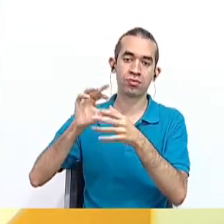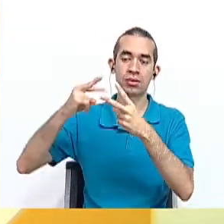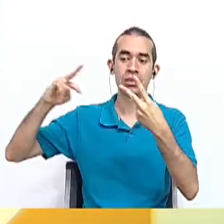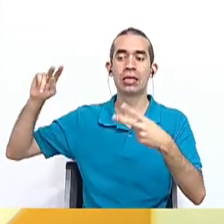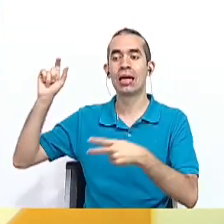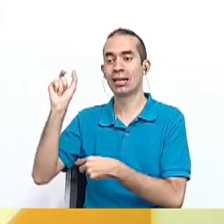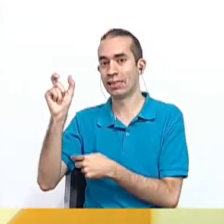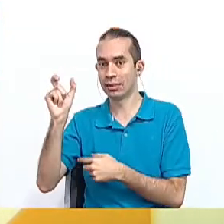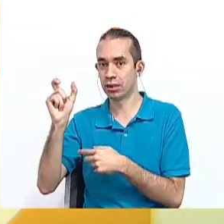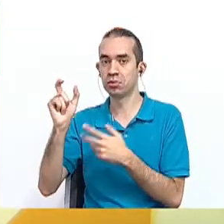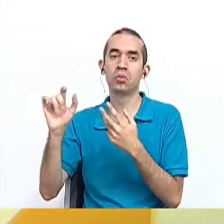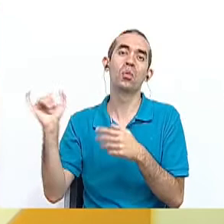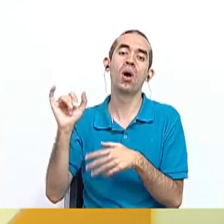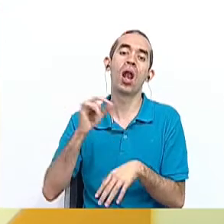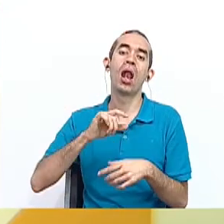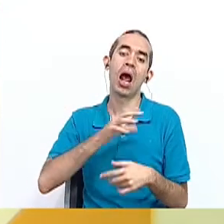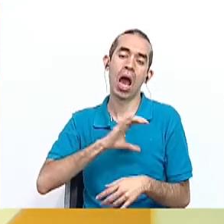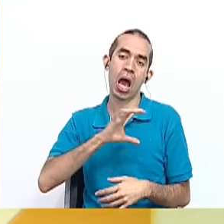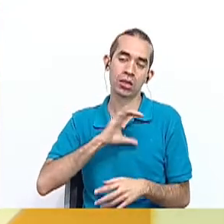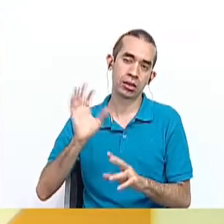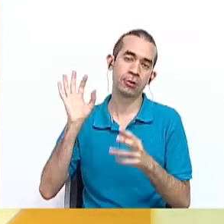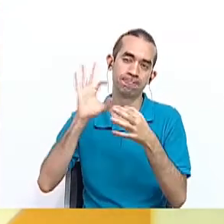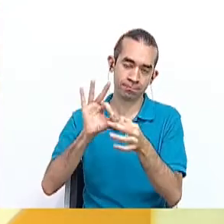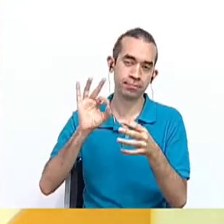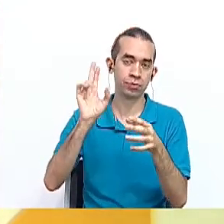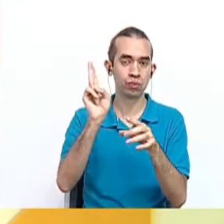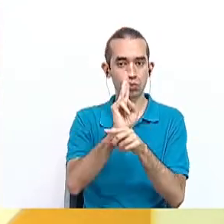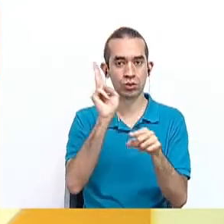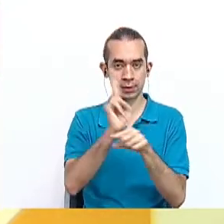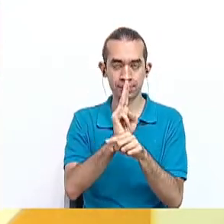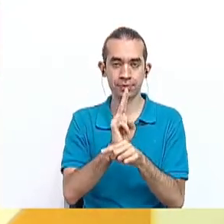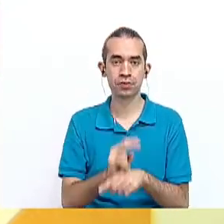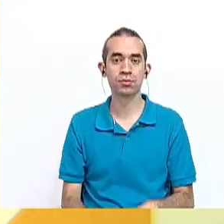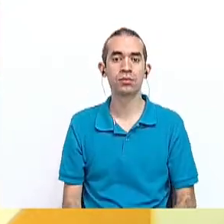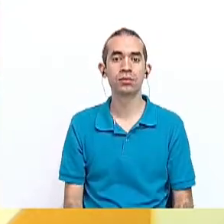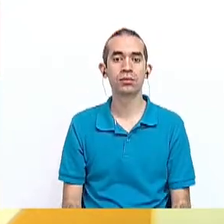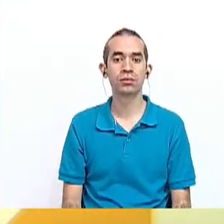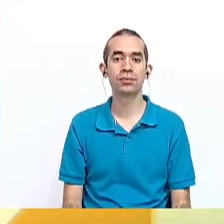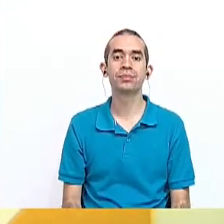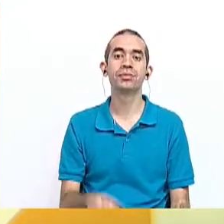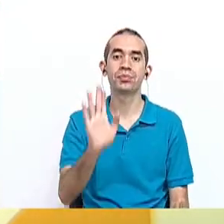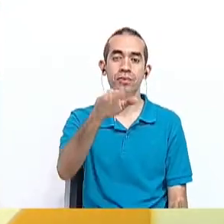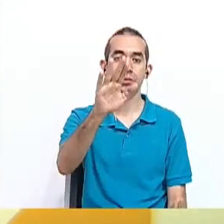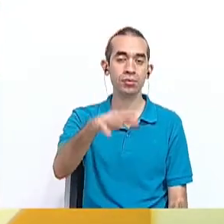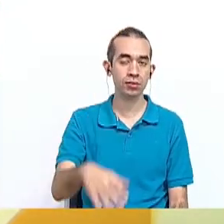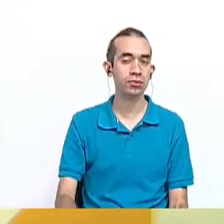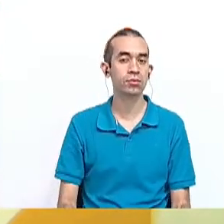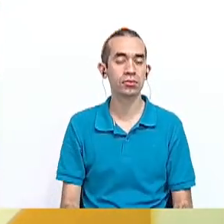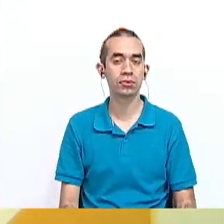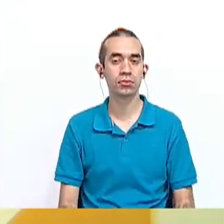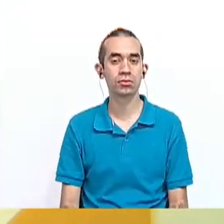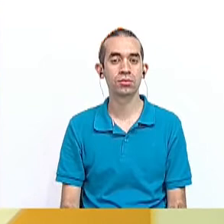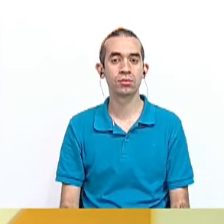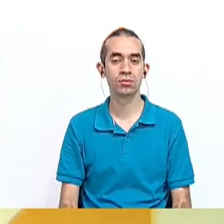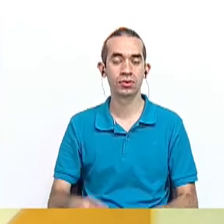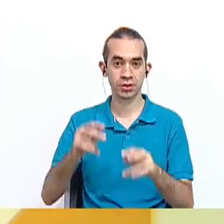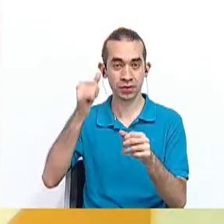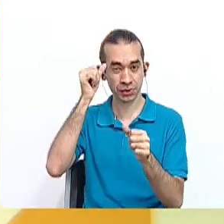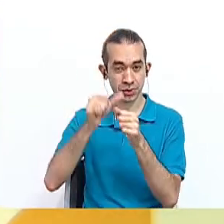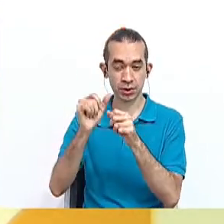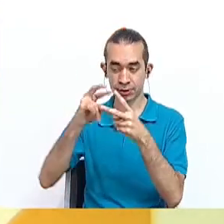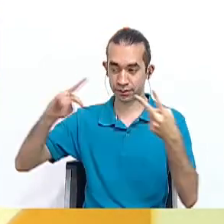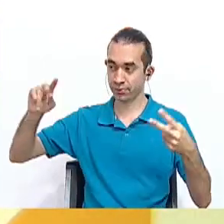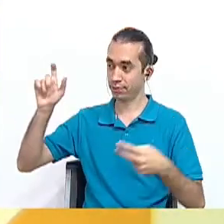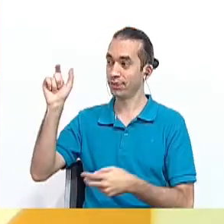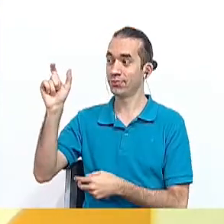o características que nosotros vamos a utilizar. Ahora, teníamos en los alelos dos